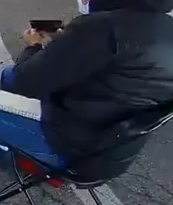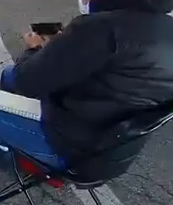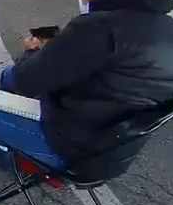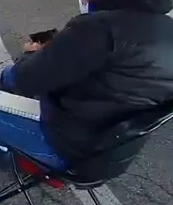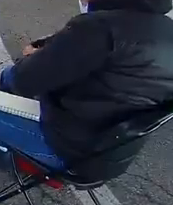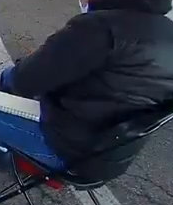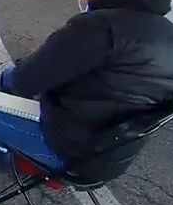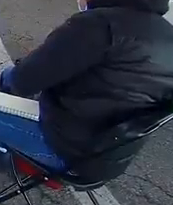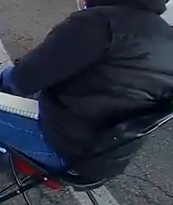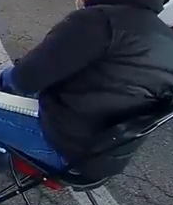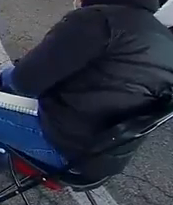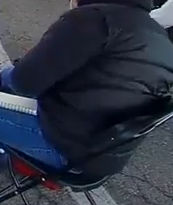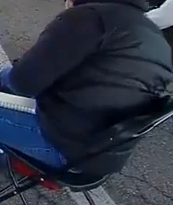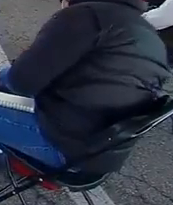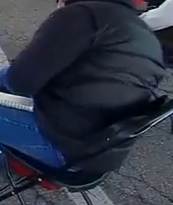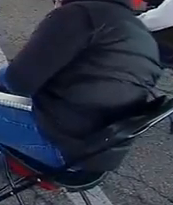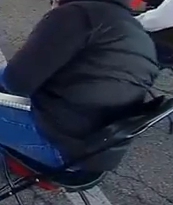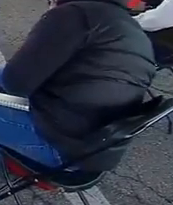Con su permiso, señor presidente.